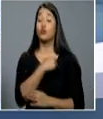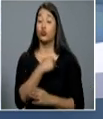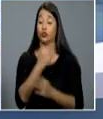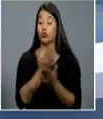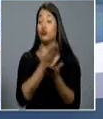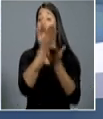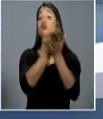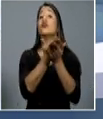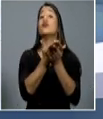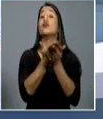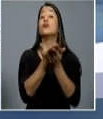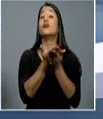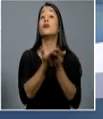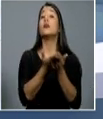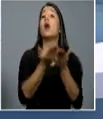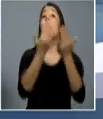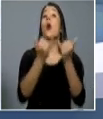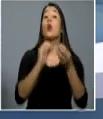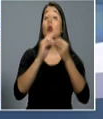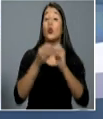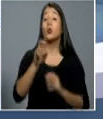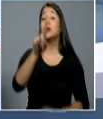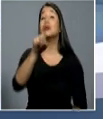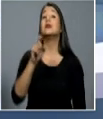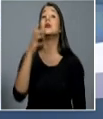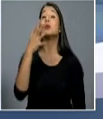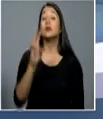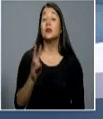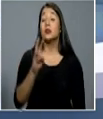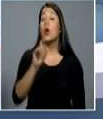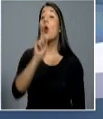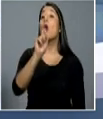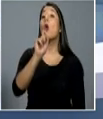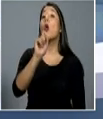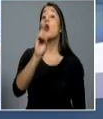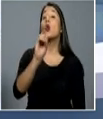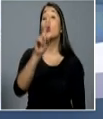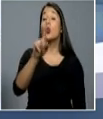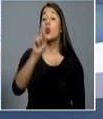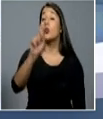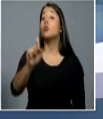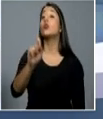poniendo en línea, que está en el sitio uni.cf,